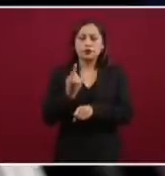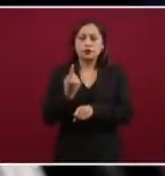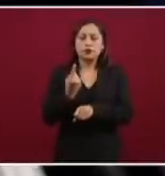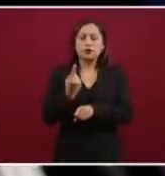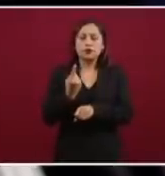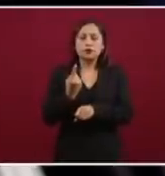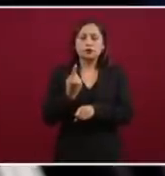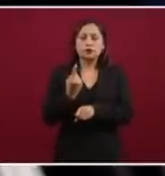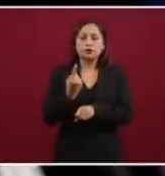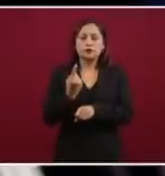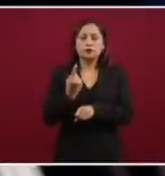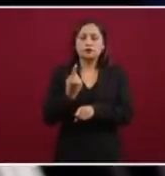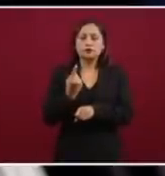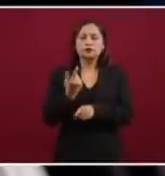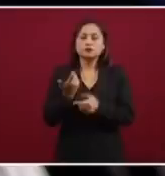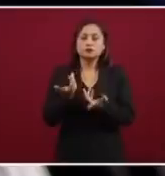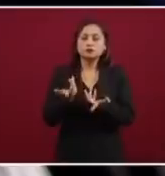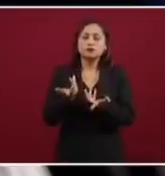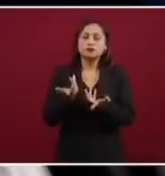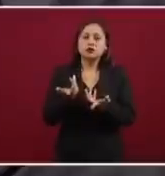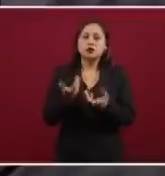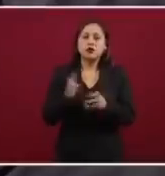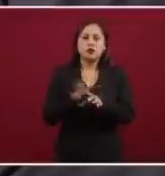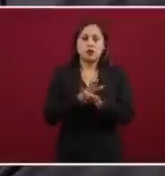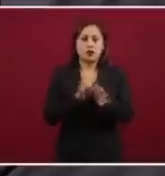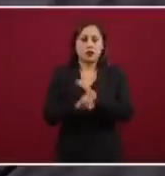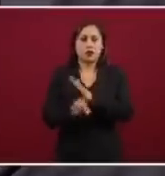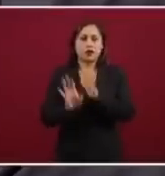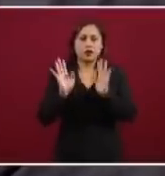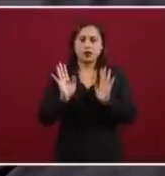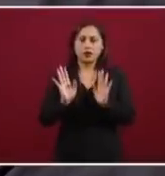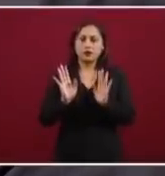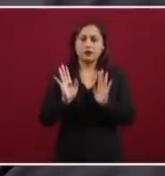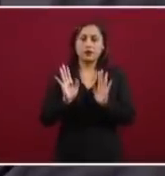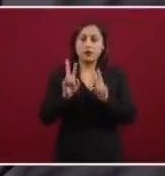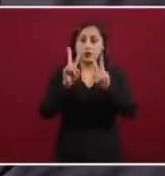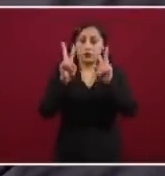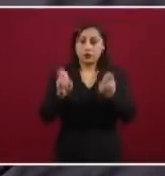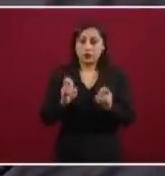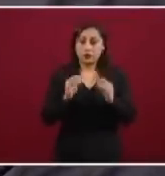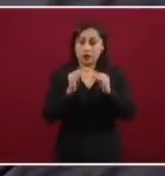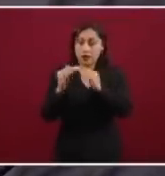que ver con las diferencias que existen, así es la democracia,